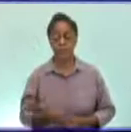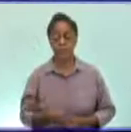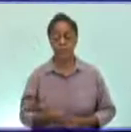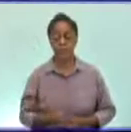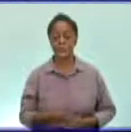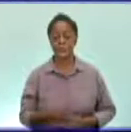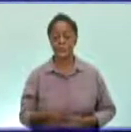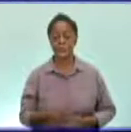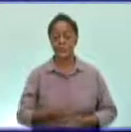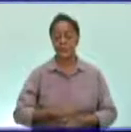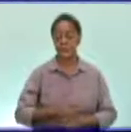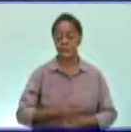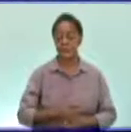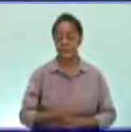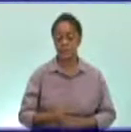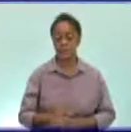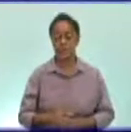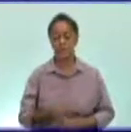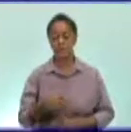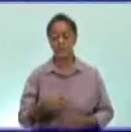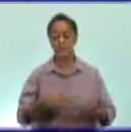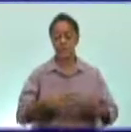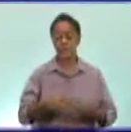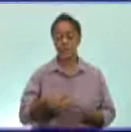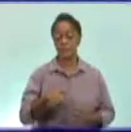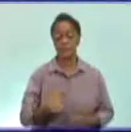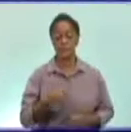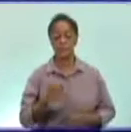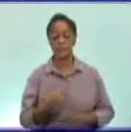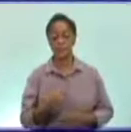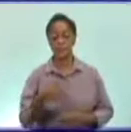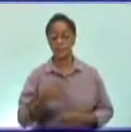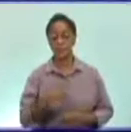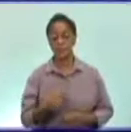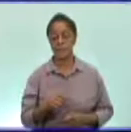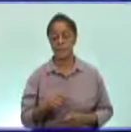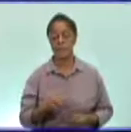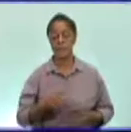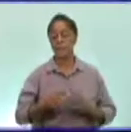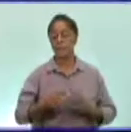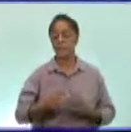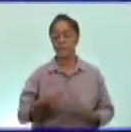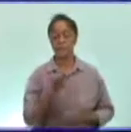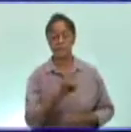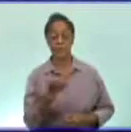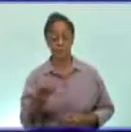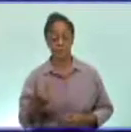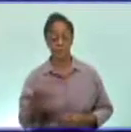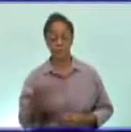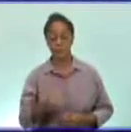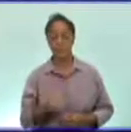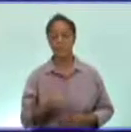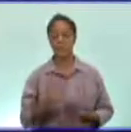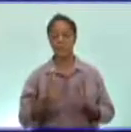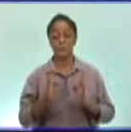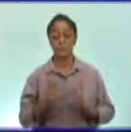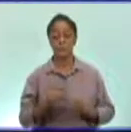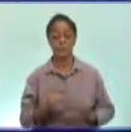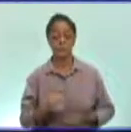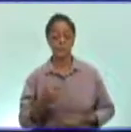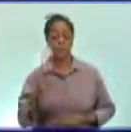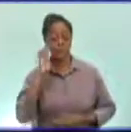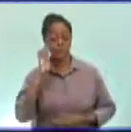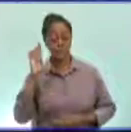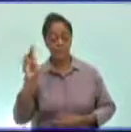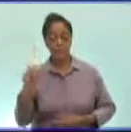presente la diversidad que existe entre ellos a partir de las características que conforman cada uno de estos reinos.